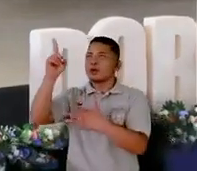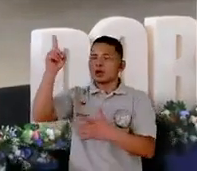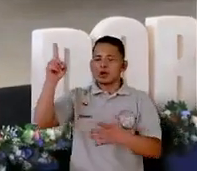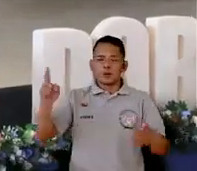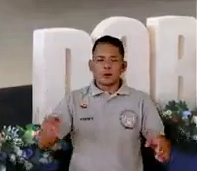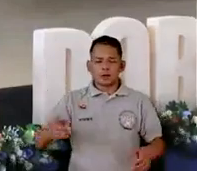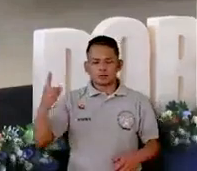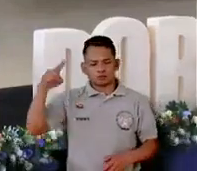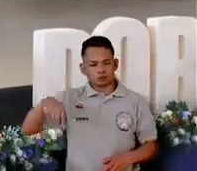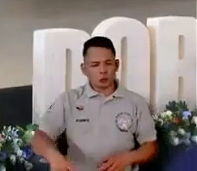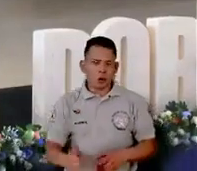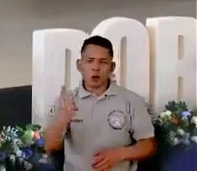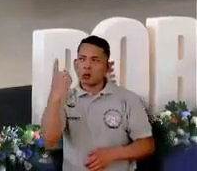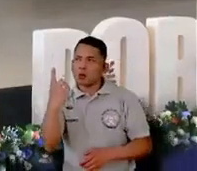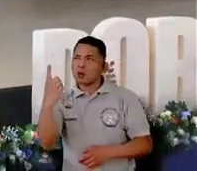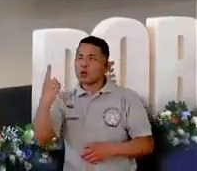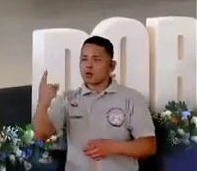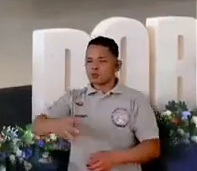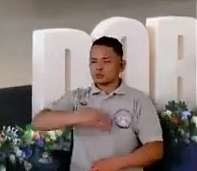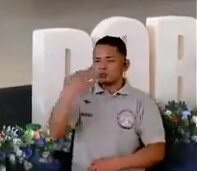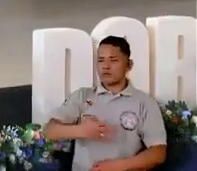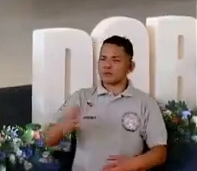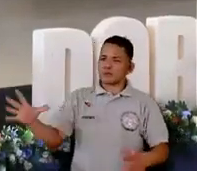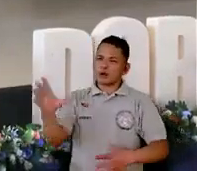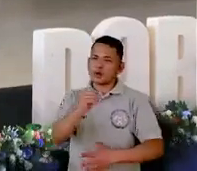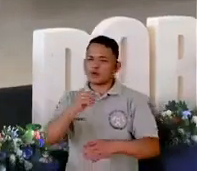Al único merecedor de toda honra.